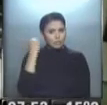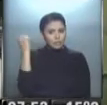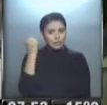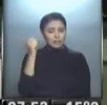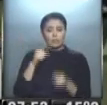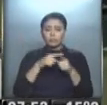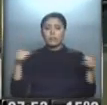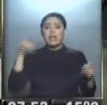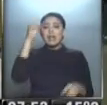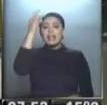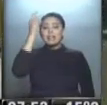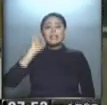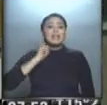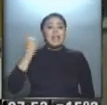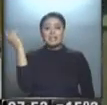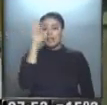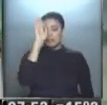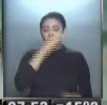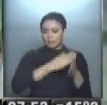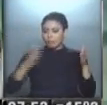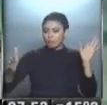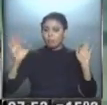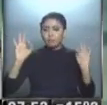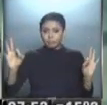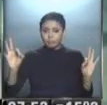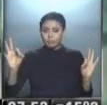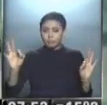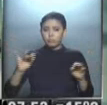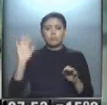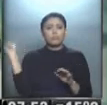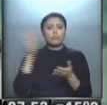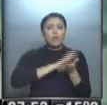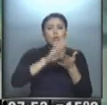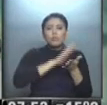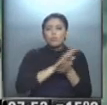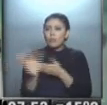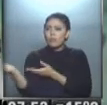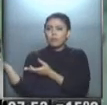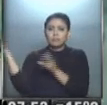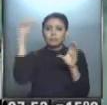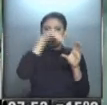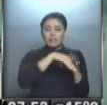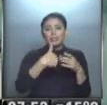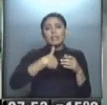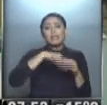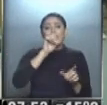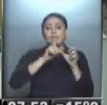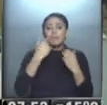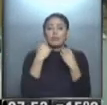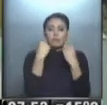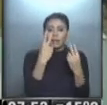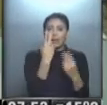en 13 meses vamos a tener el material rodante totalmente nuevo, incrementando la capacidad de transporte de esta línea